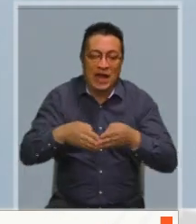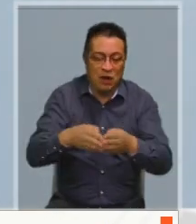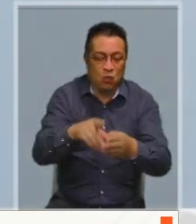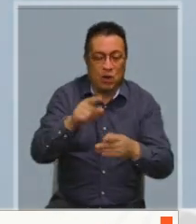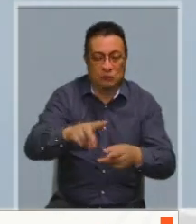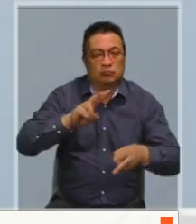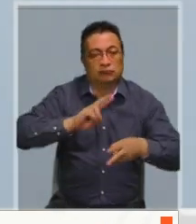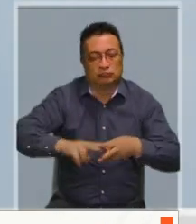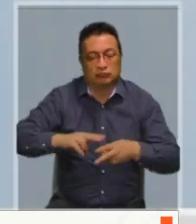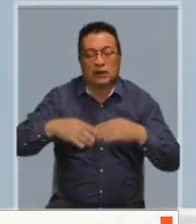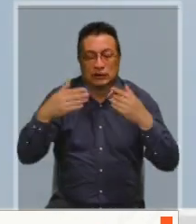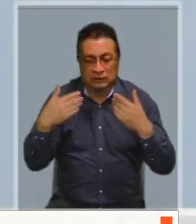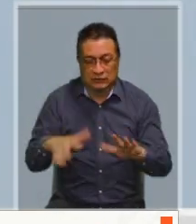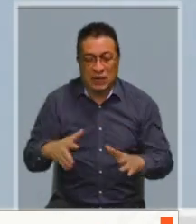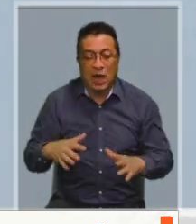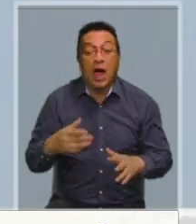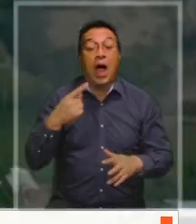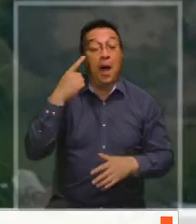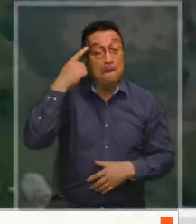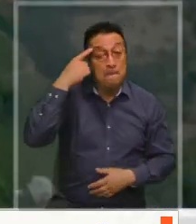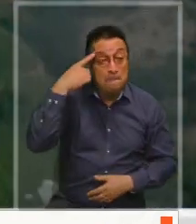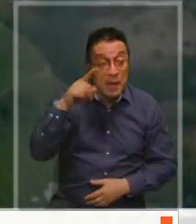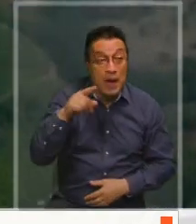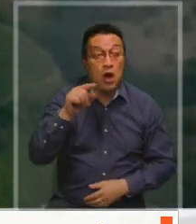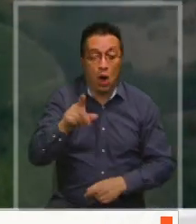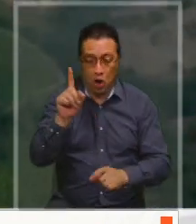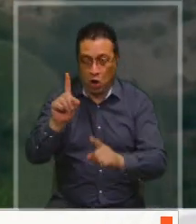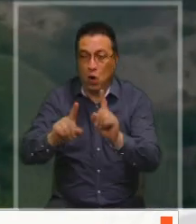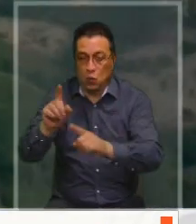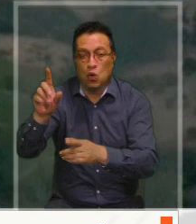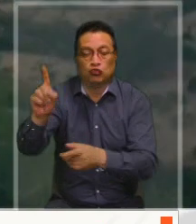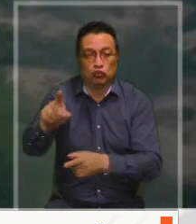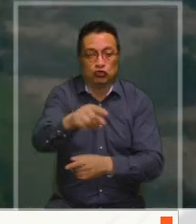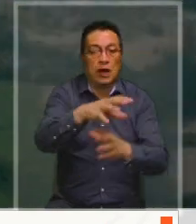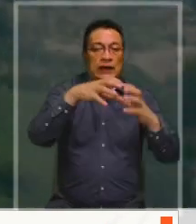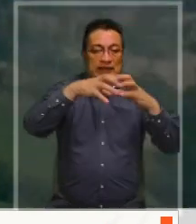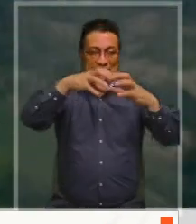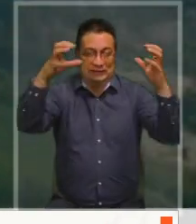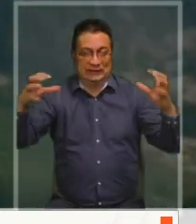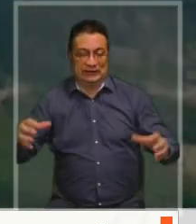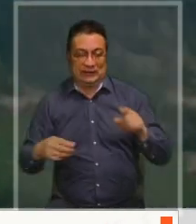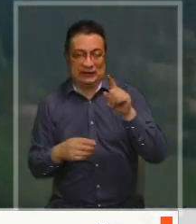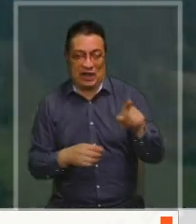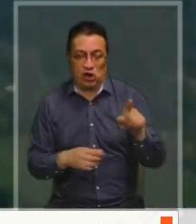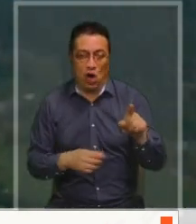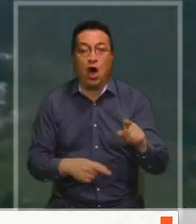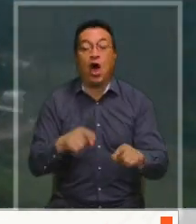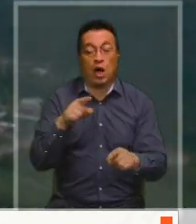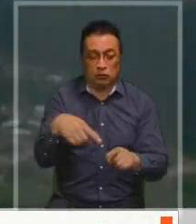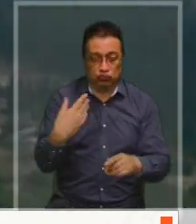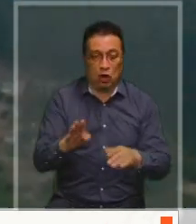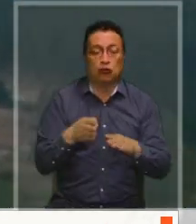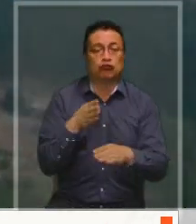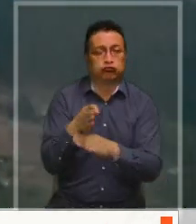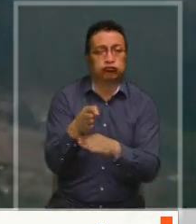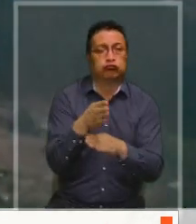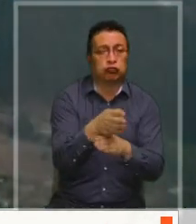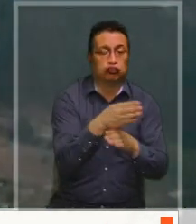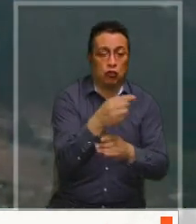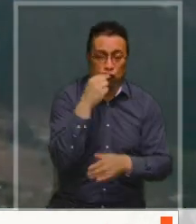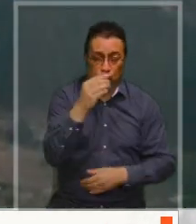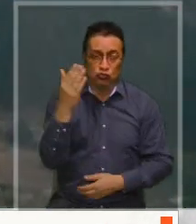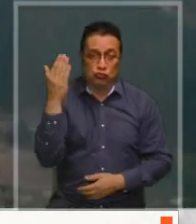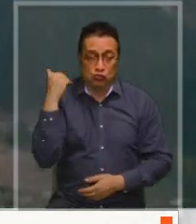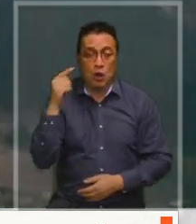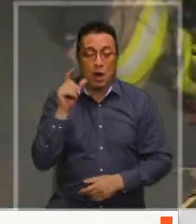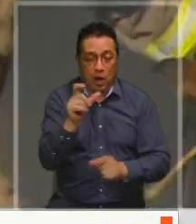hoy día también hay una evacuación pero yo les comentaba son sectores que están ya en el cerro de hecho fuimos a hacer un recorrido hace unos minutos y encontramos gente